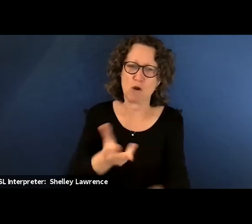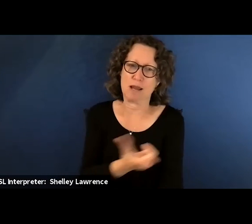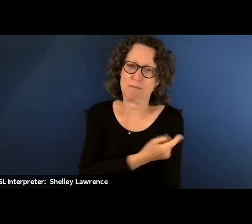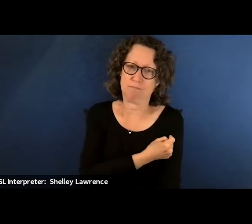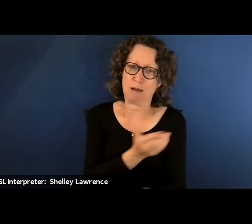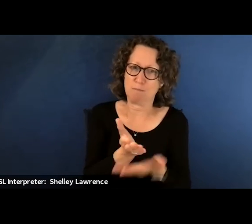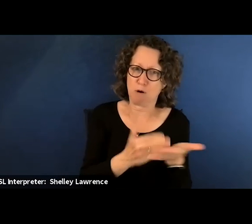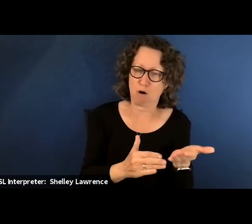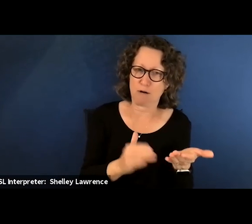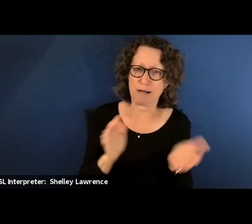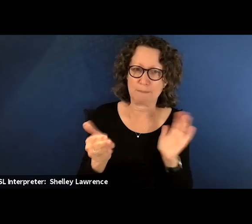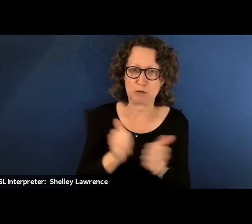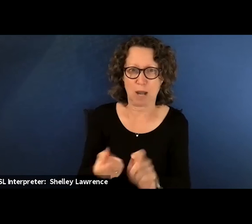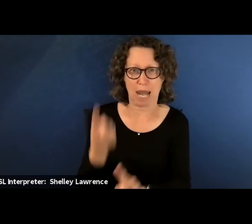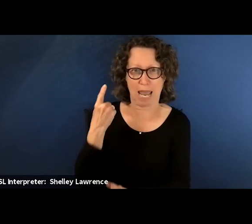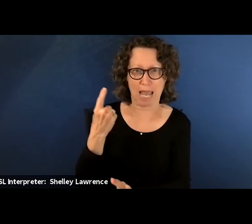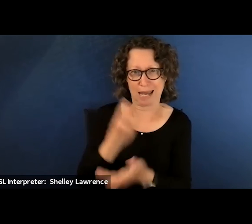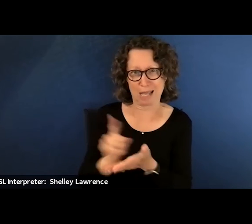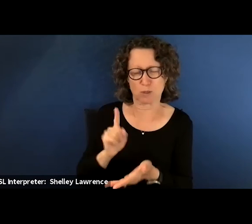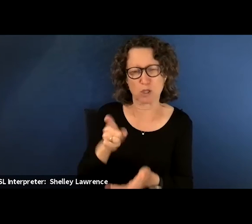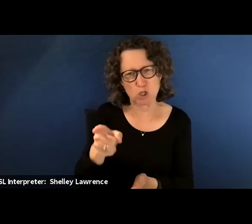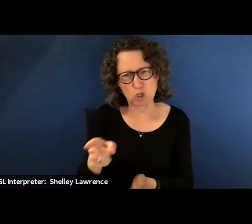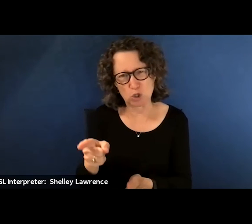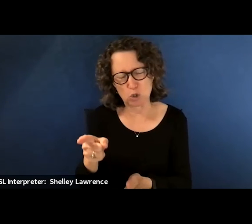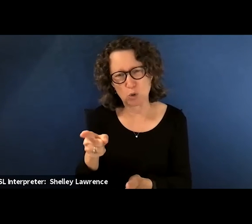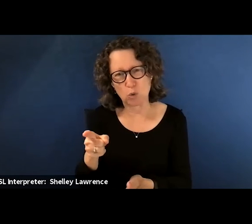es algo ofensivo